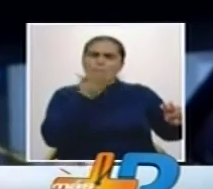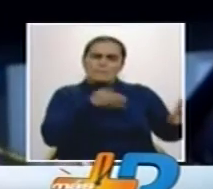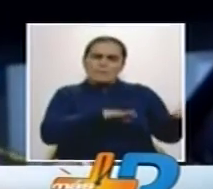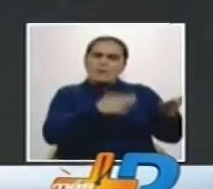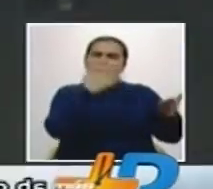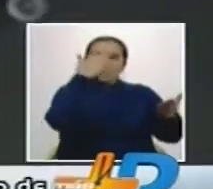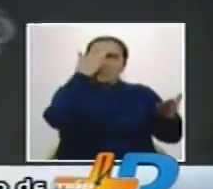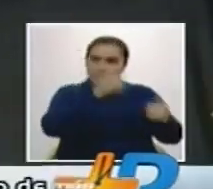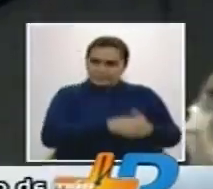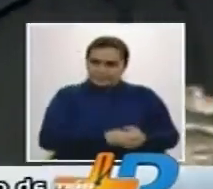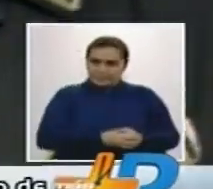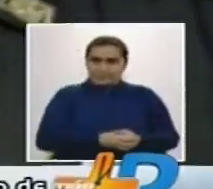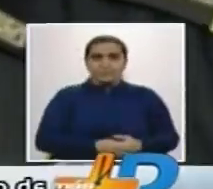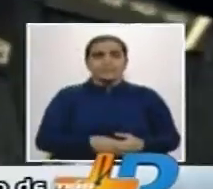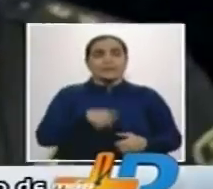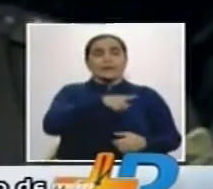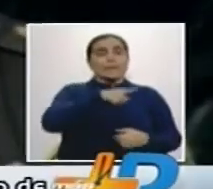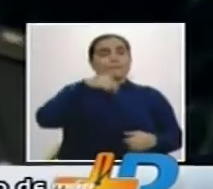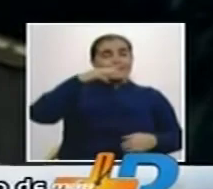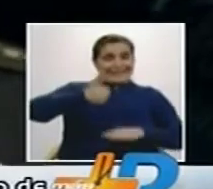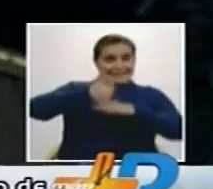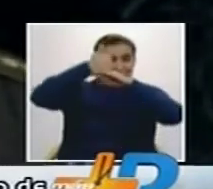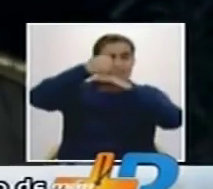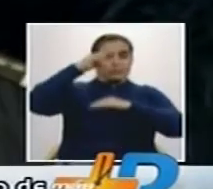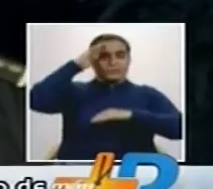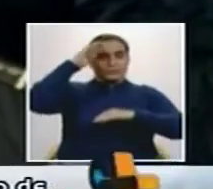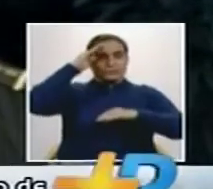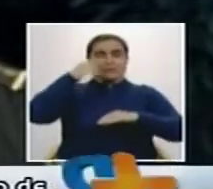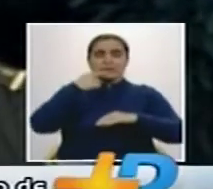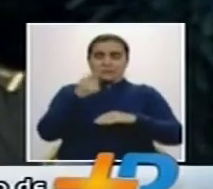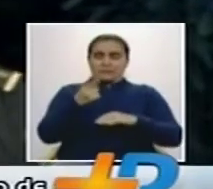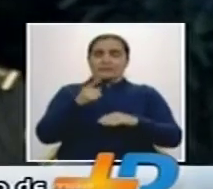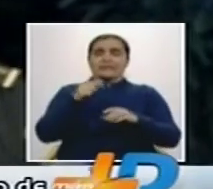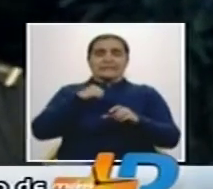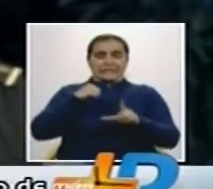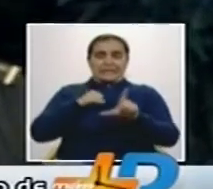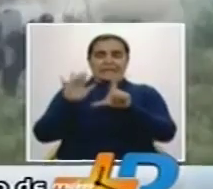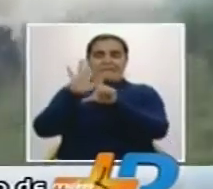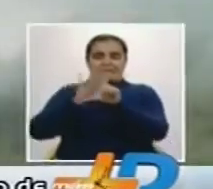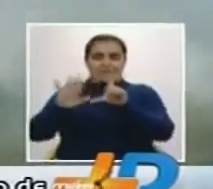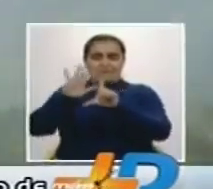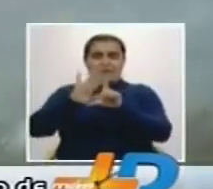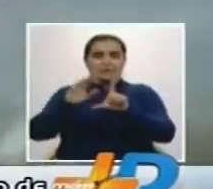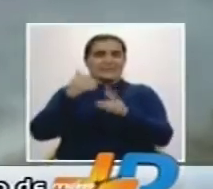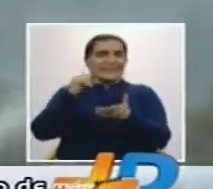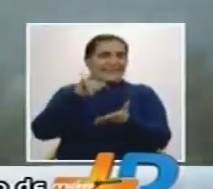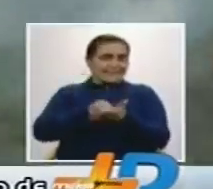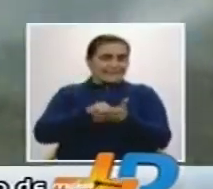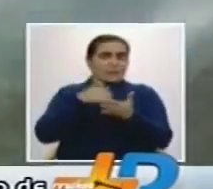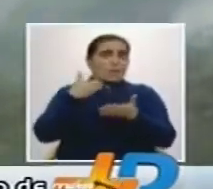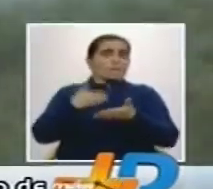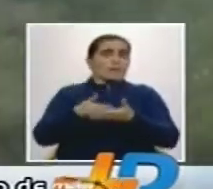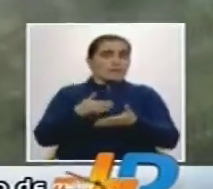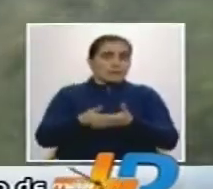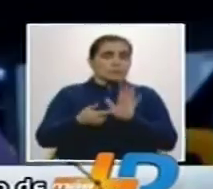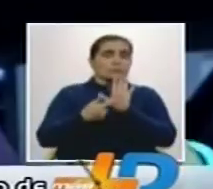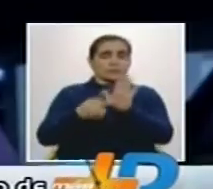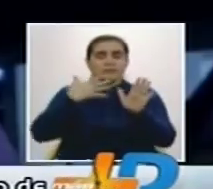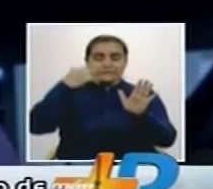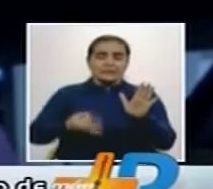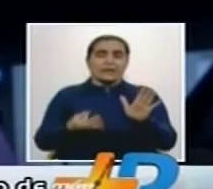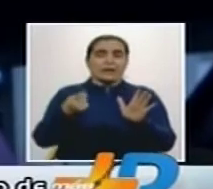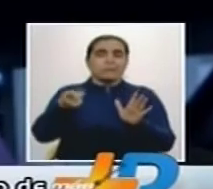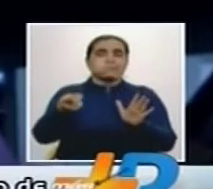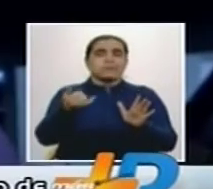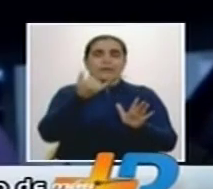esta herida. El alto mando policial señaló que se revisarán varios videos que tienen como pruebas de lo que realmente ocurrió en esa zona.